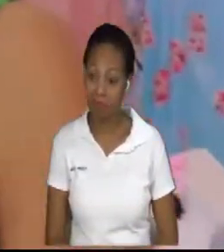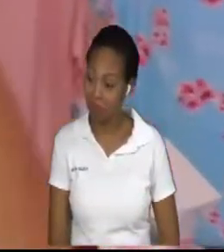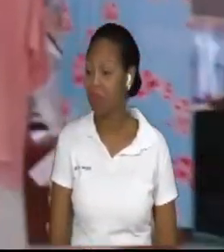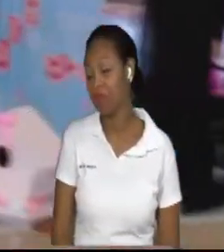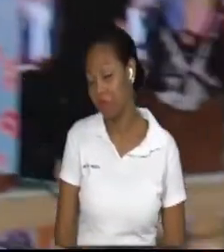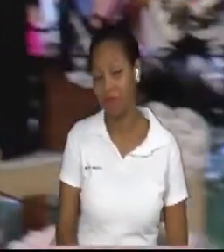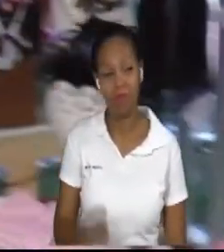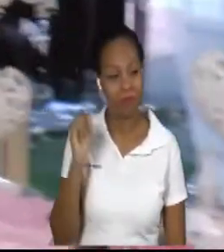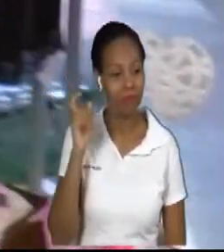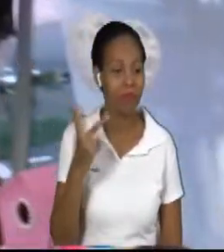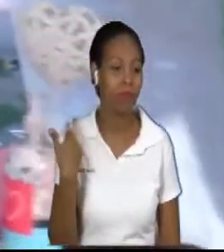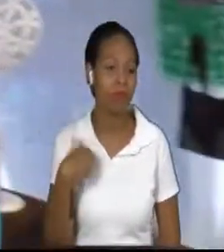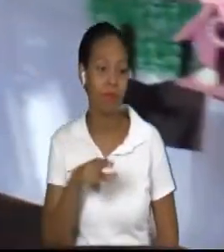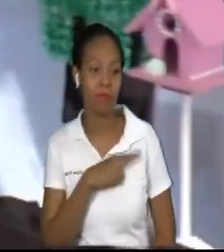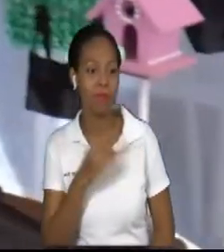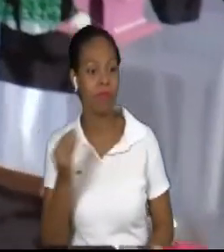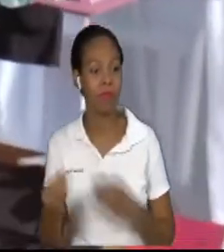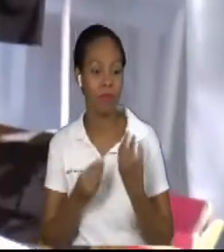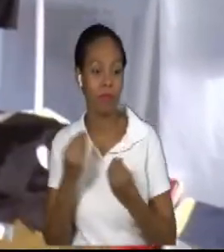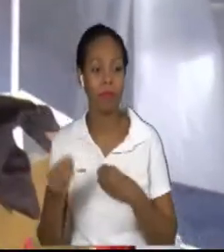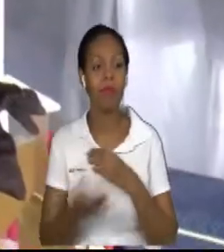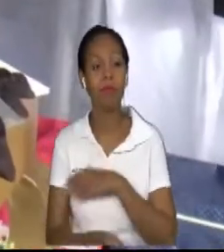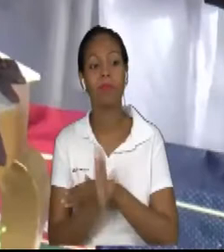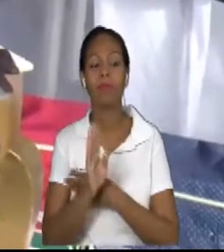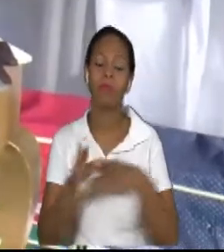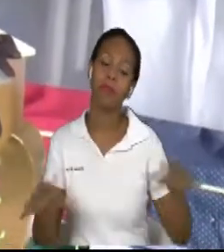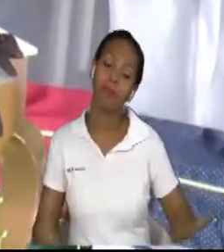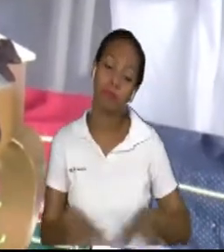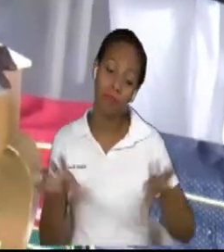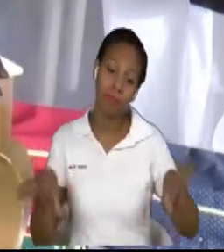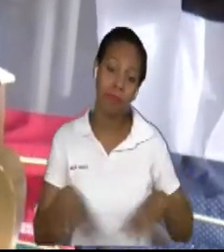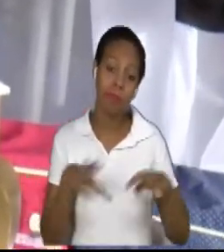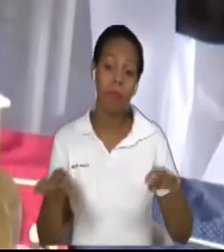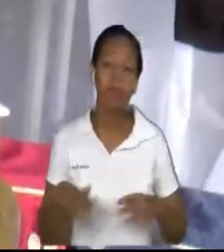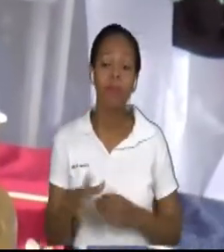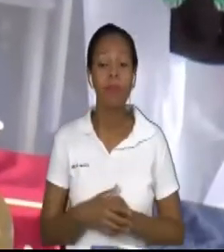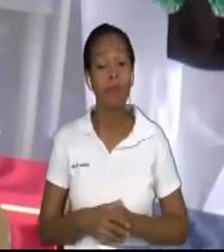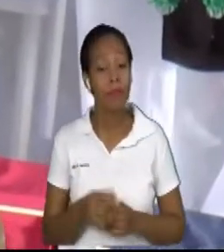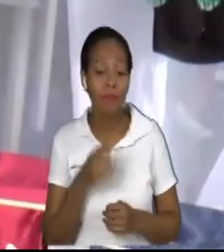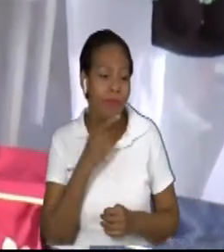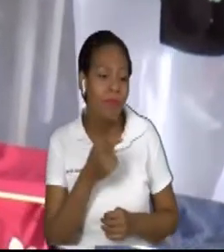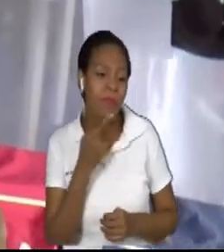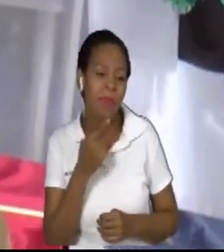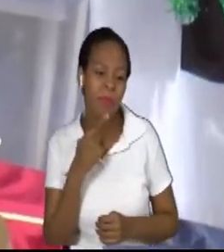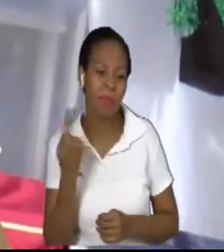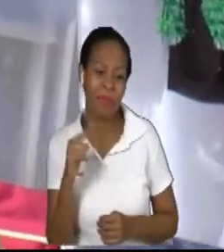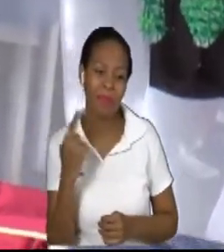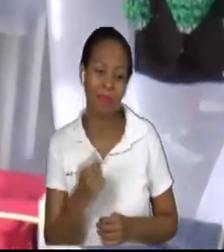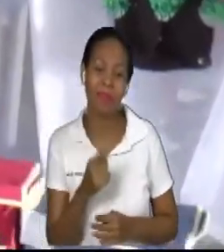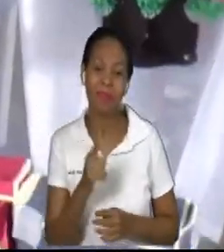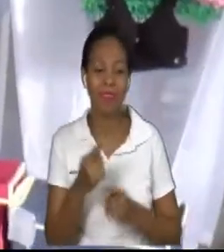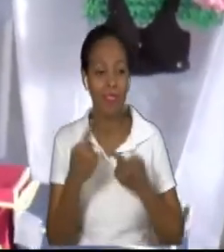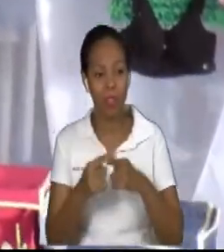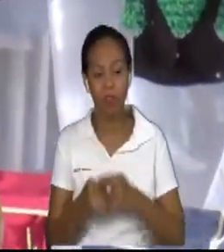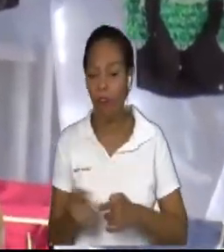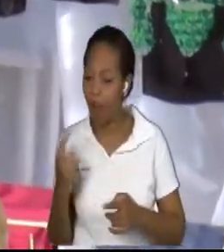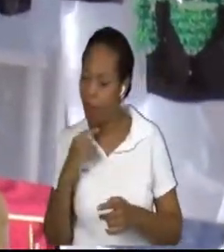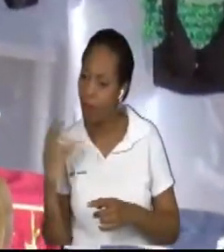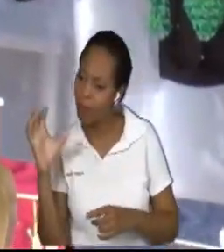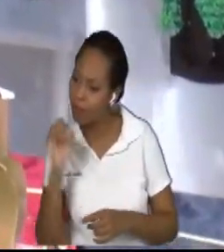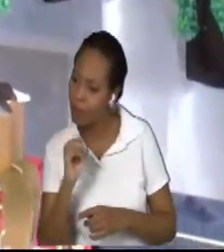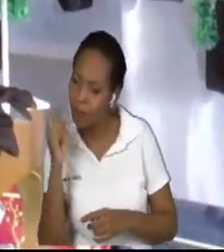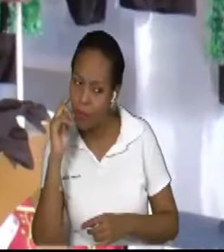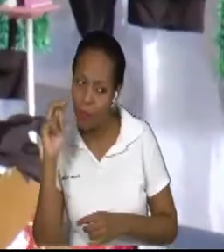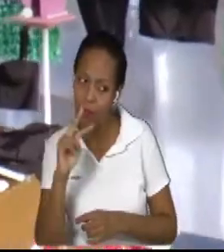nosotros entonces vamos a continuar con este recorrido diciéndole a todos ustedes todo lo que pueden encontrar aquí en el traspatio